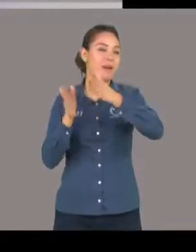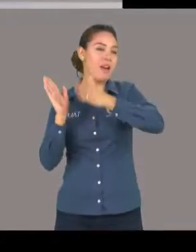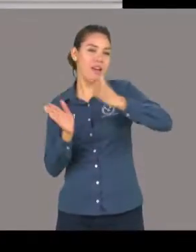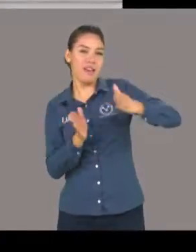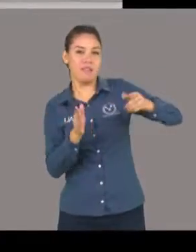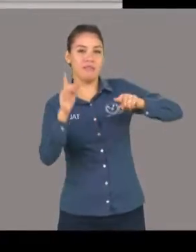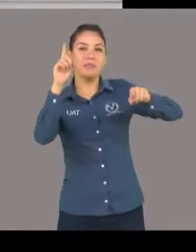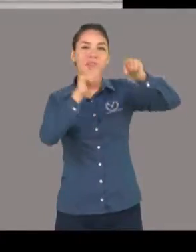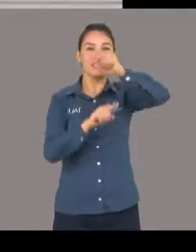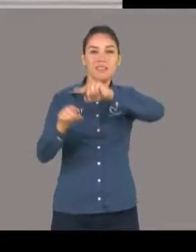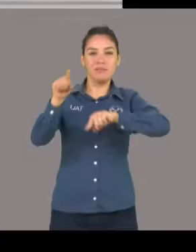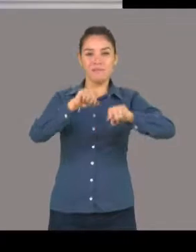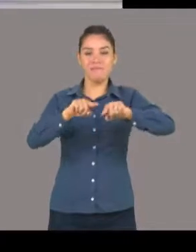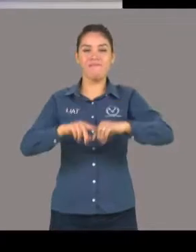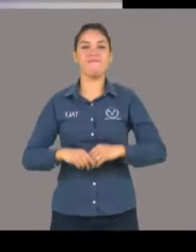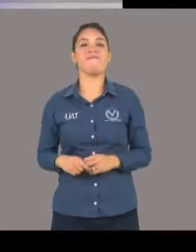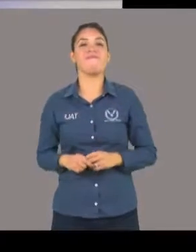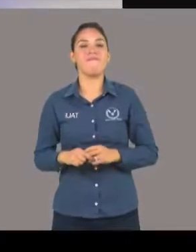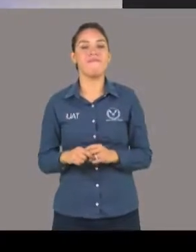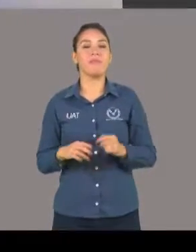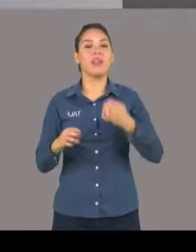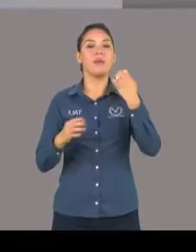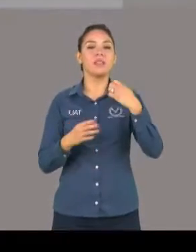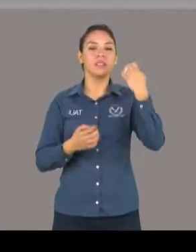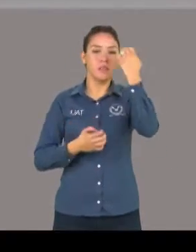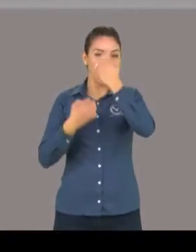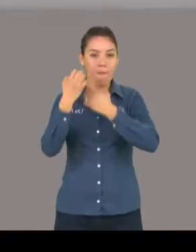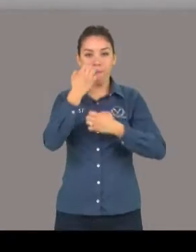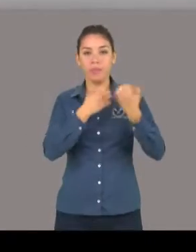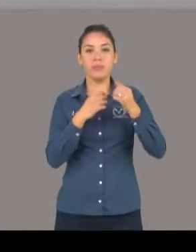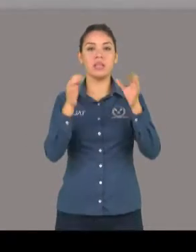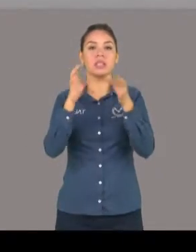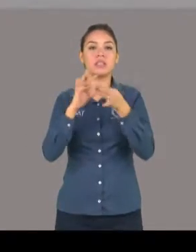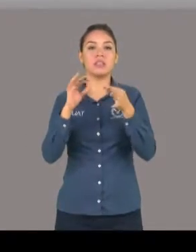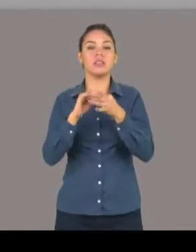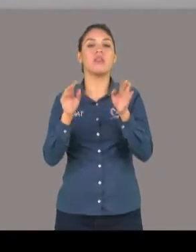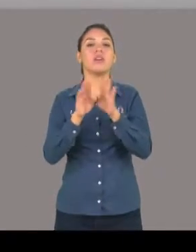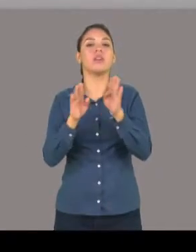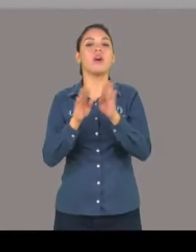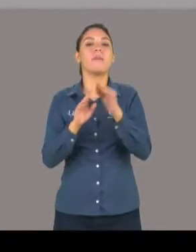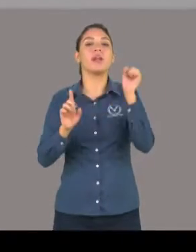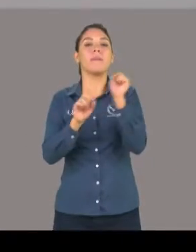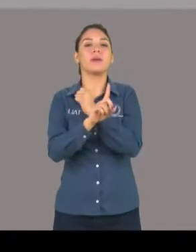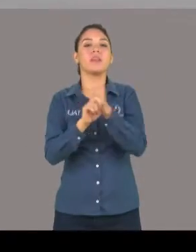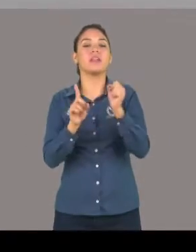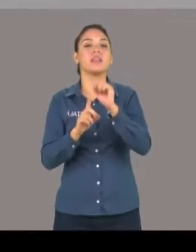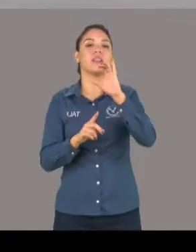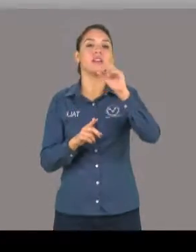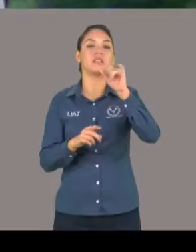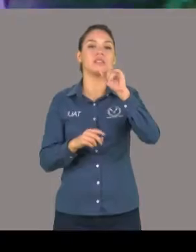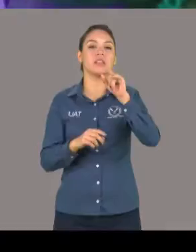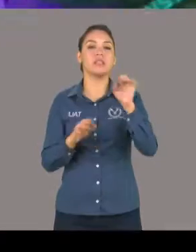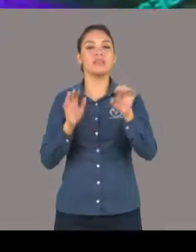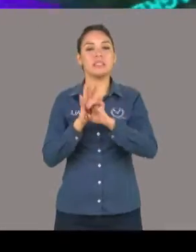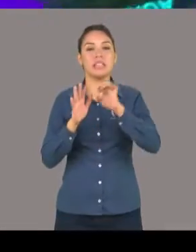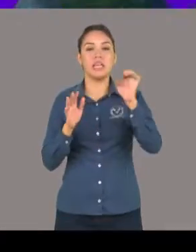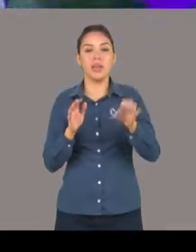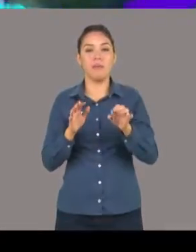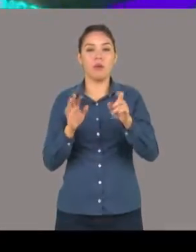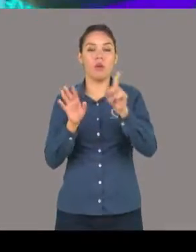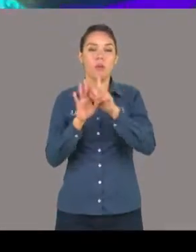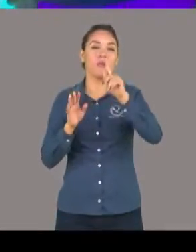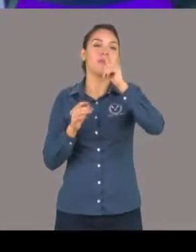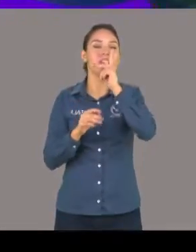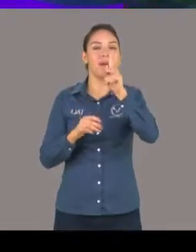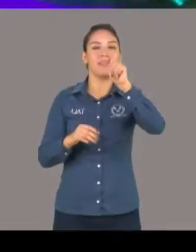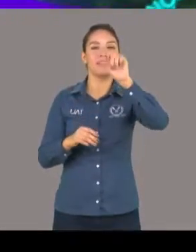generan un espiral. Los estudiosos hablan de un ciclo de la violencia, en donde empieza con una